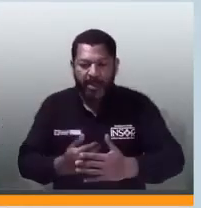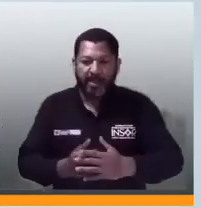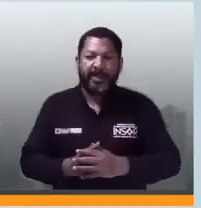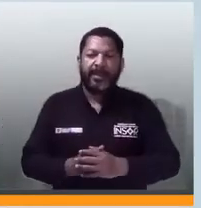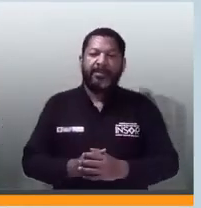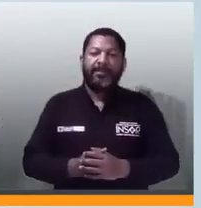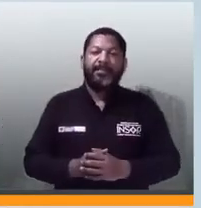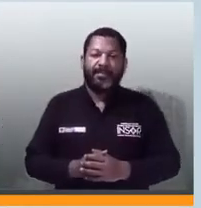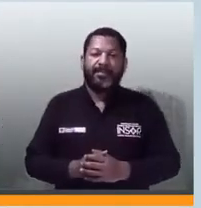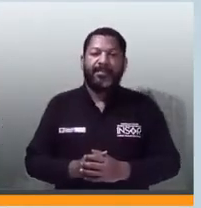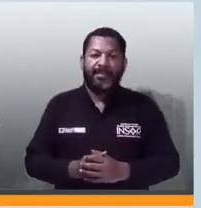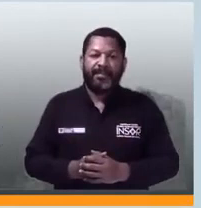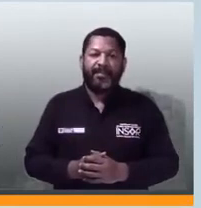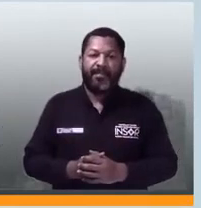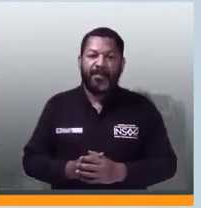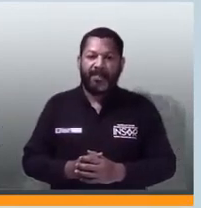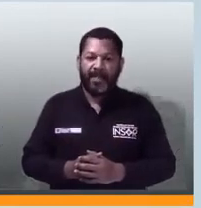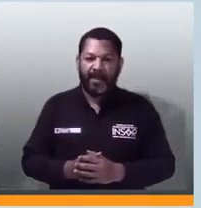aprendizaje.